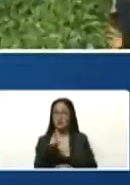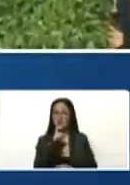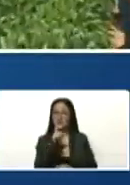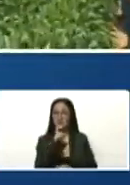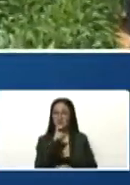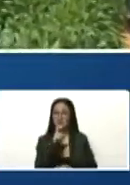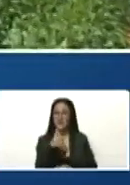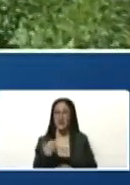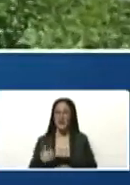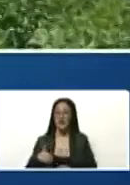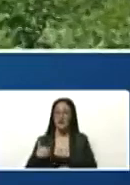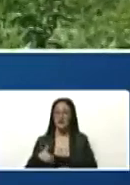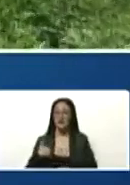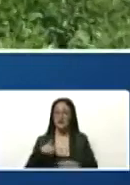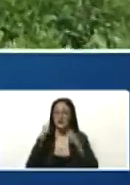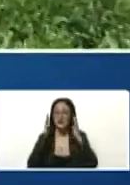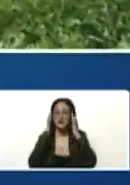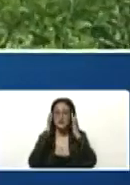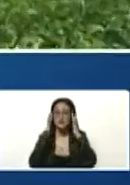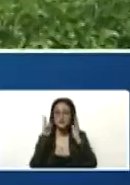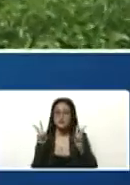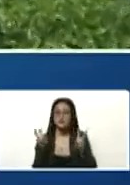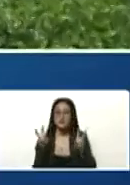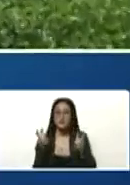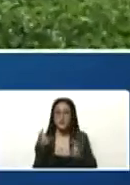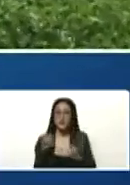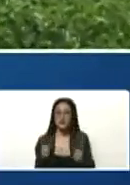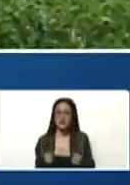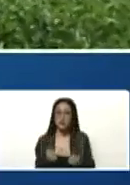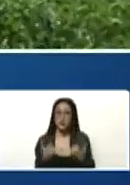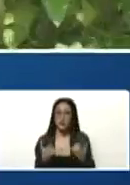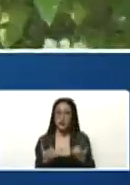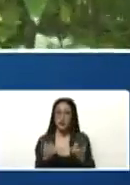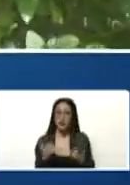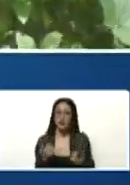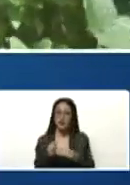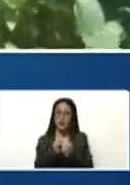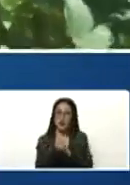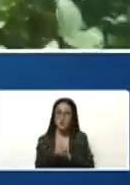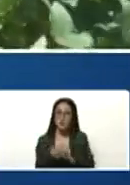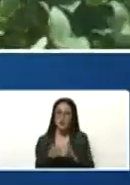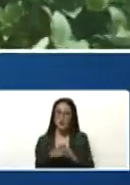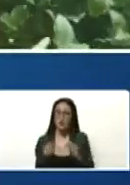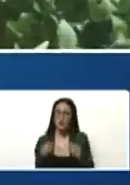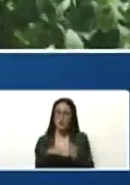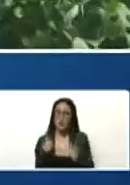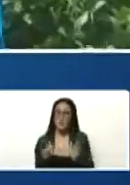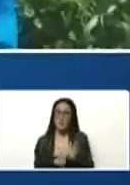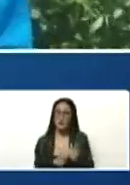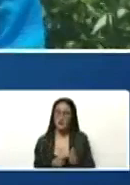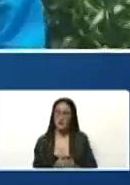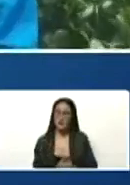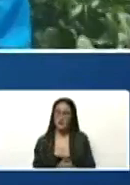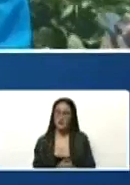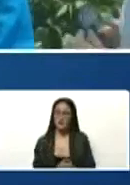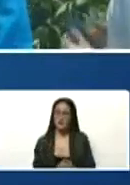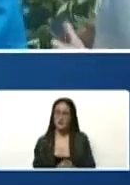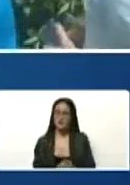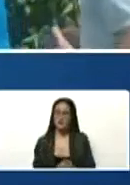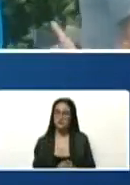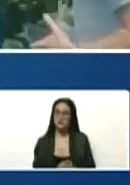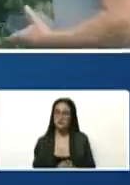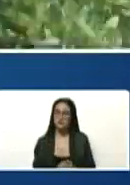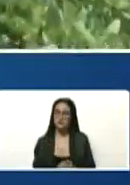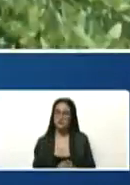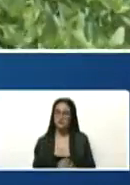difícil Argentina en seguridad. Y hoy aquí ha cambiado totalmente. Y eso no, a mí, con mis 70 y pico de años,